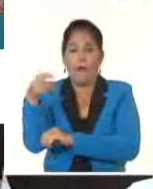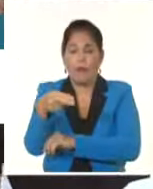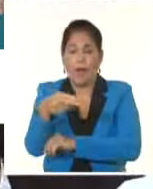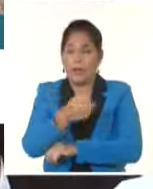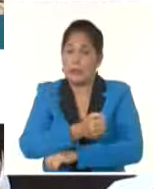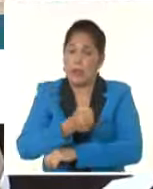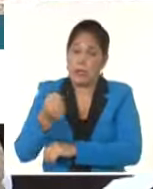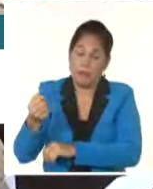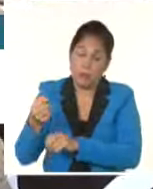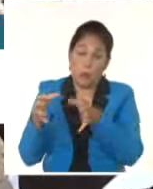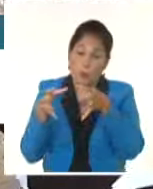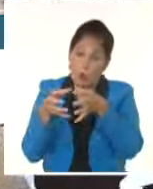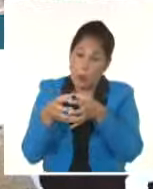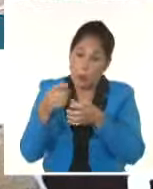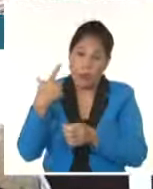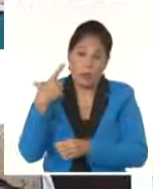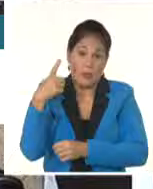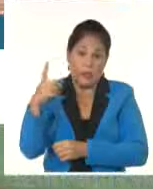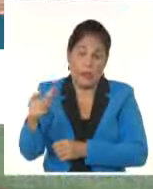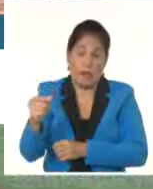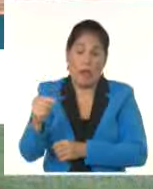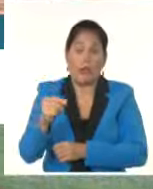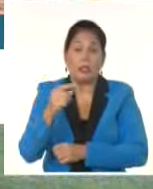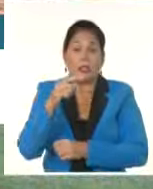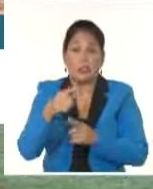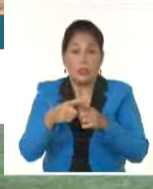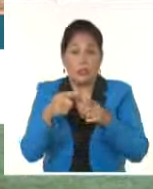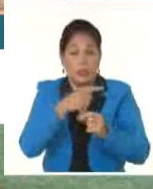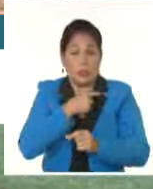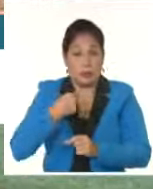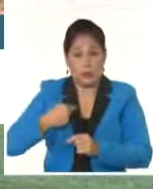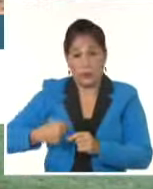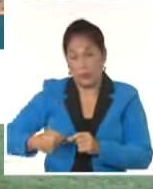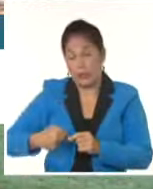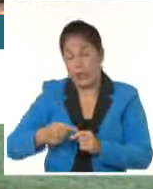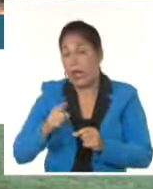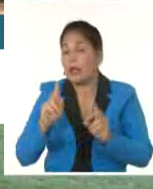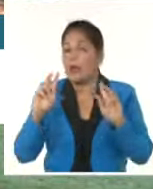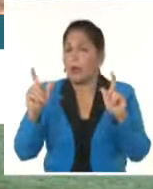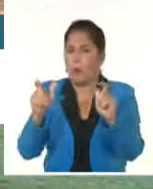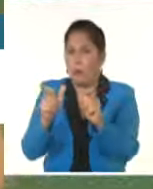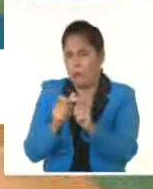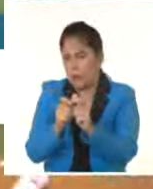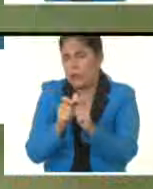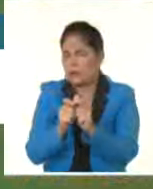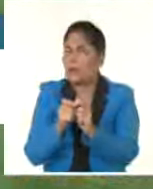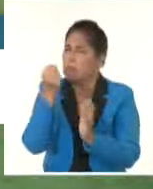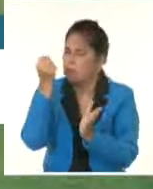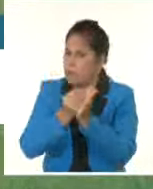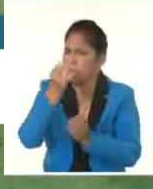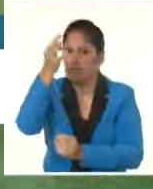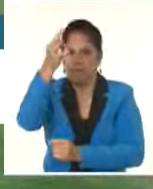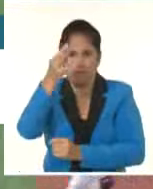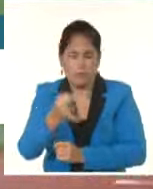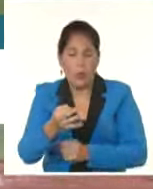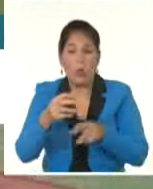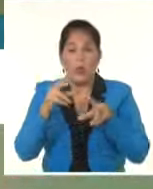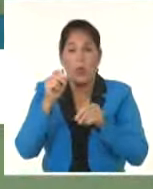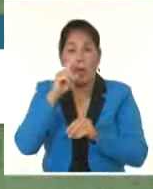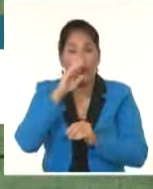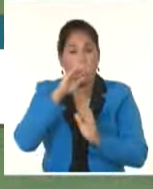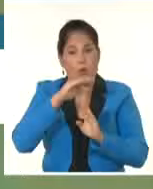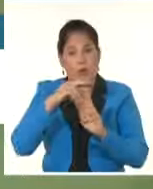elenco cubano parte este domingo a Taipei de China, donde el día 12 tendrá lugar el congresillo técnico con la oficialización de la nómina de